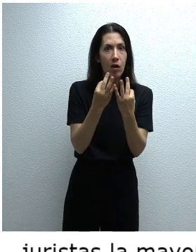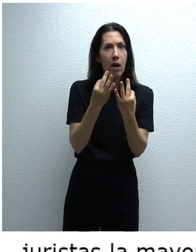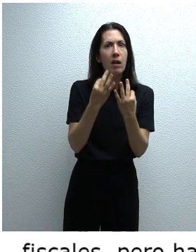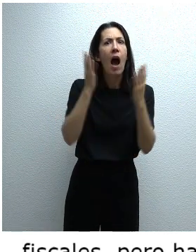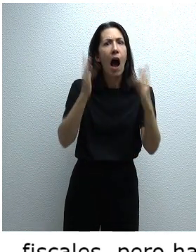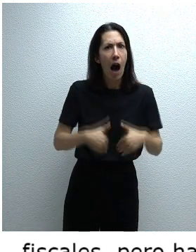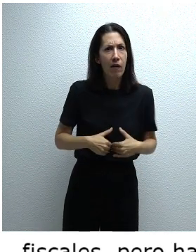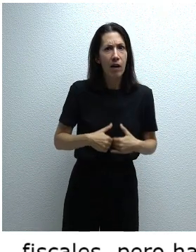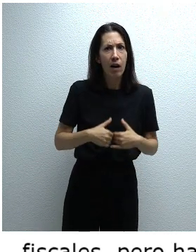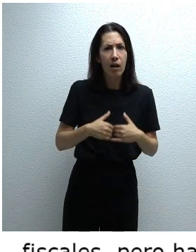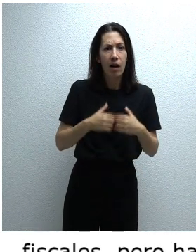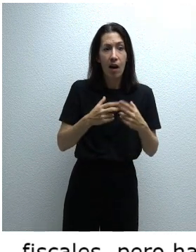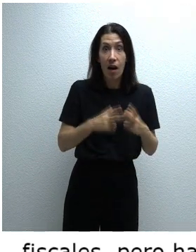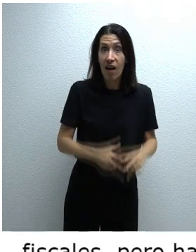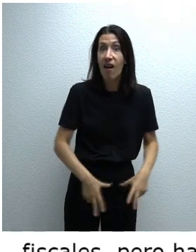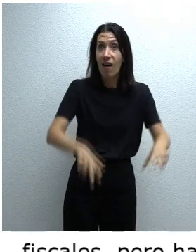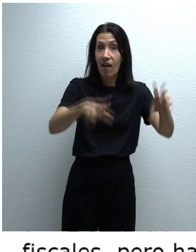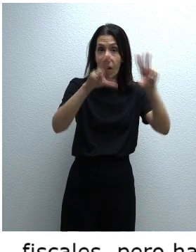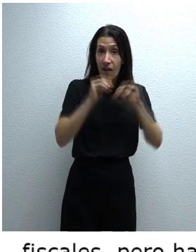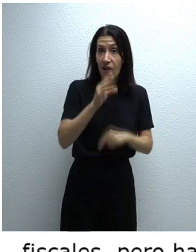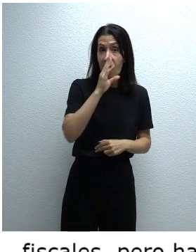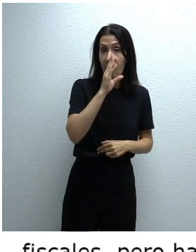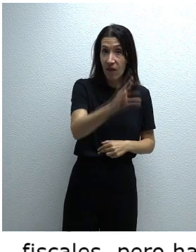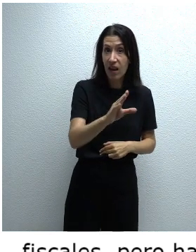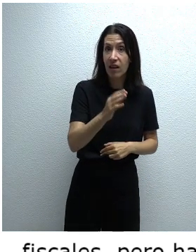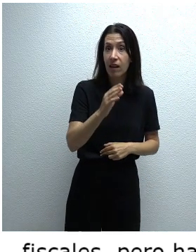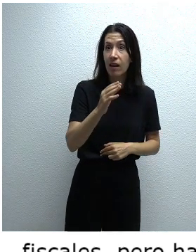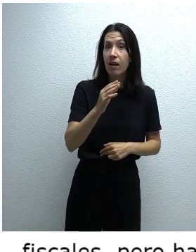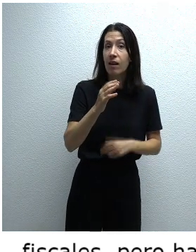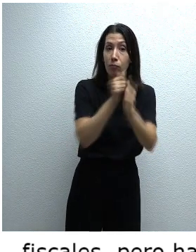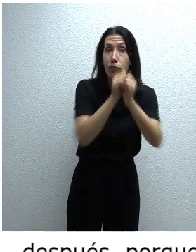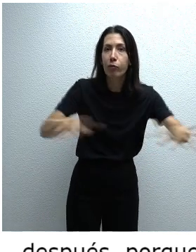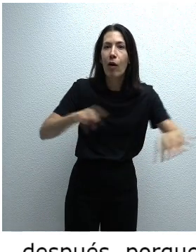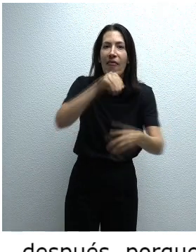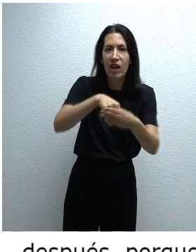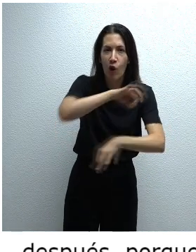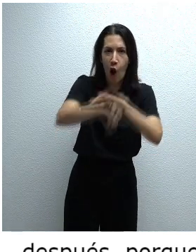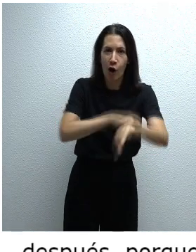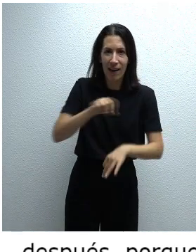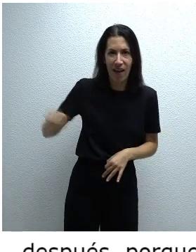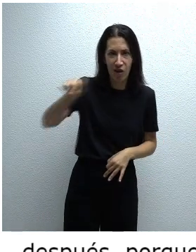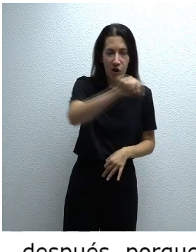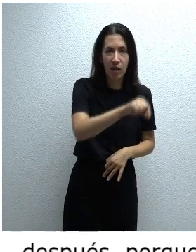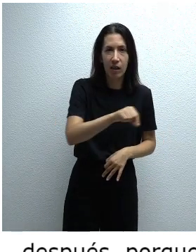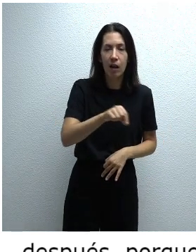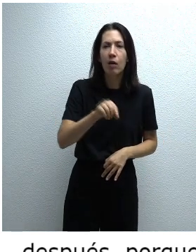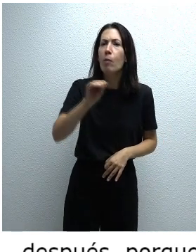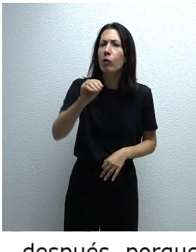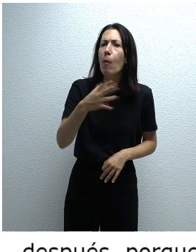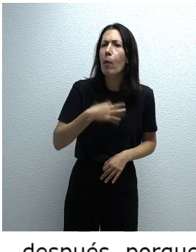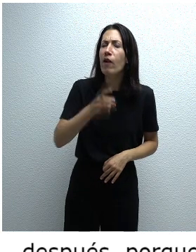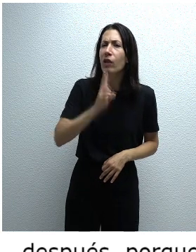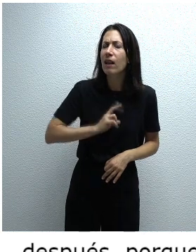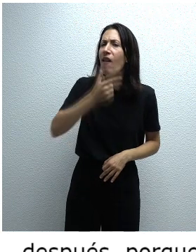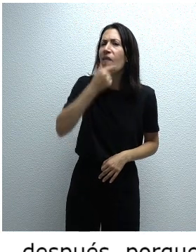un largo recorrido en las organizaciones. Entonces, ¿cómo nos puedes contestar a este